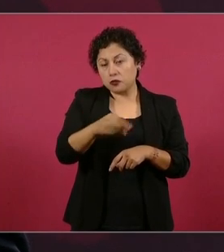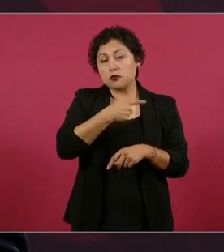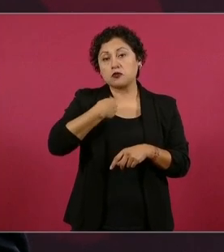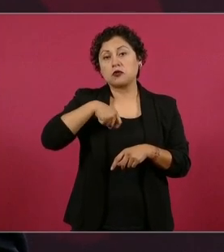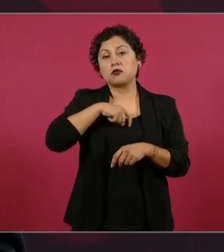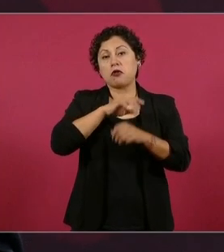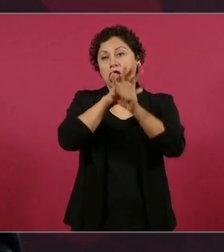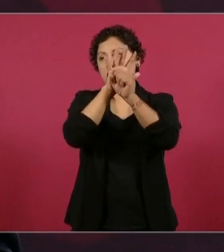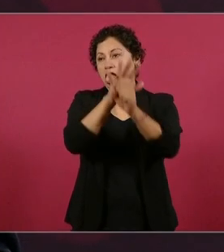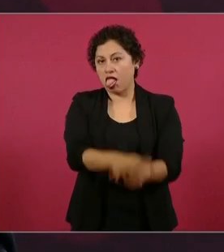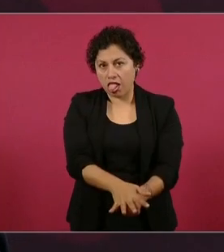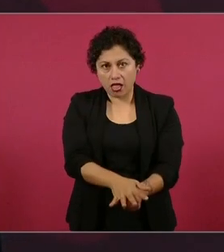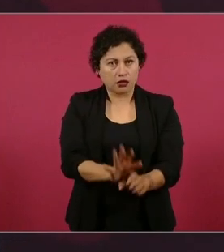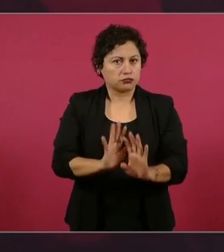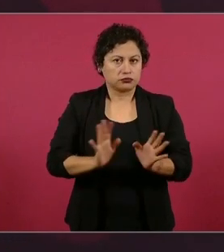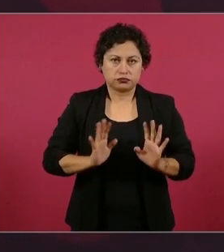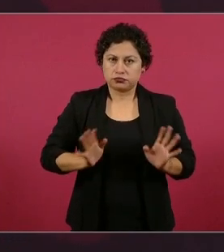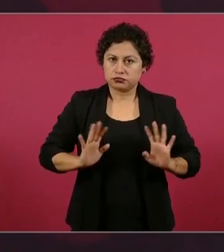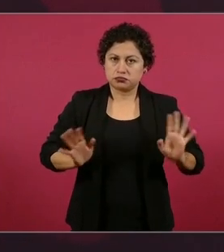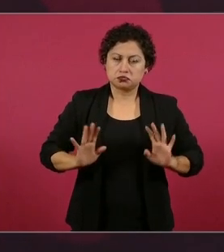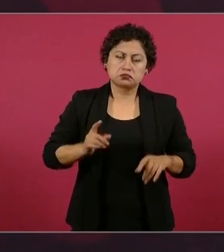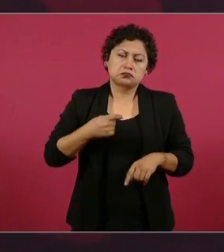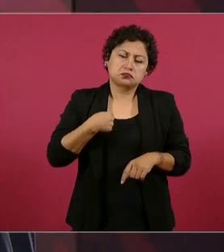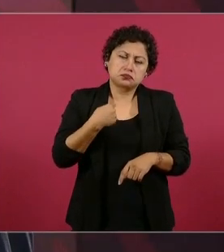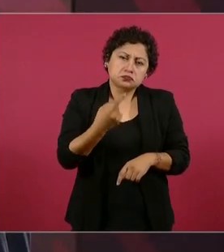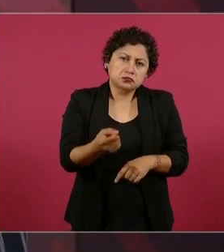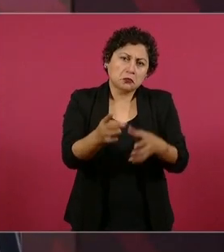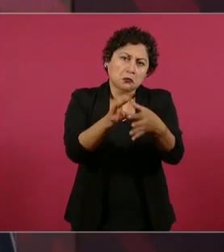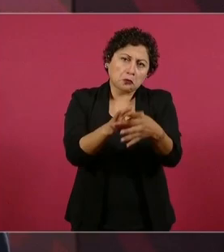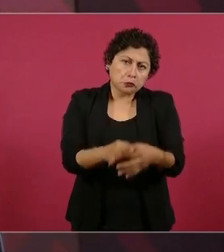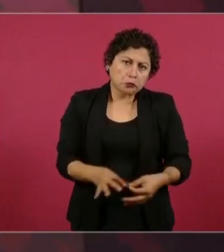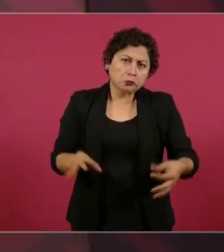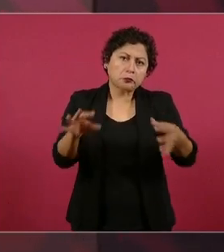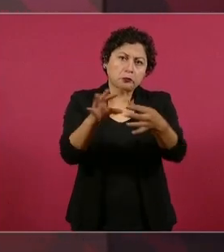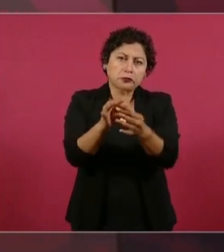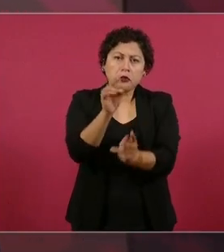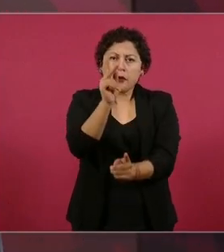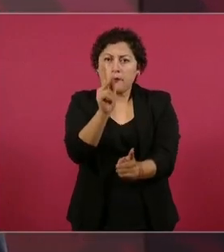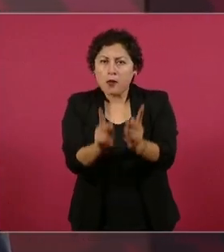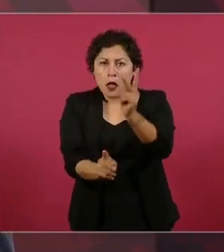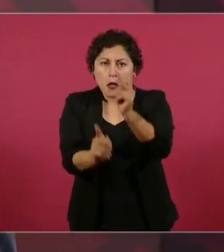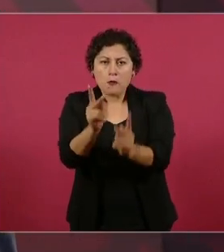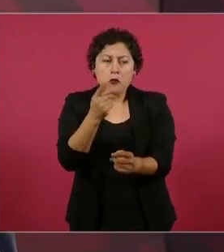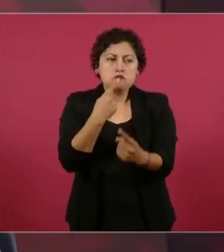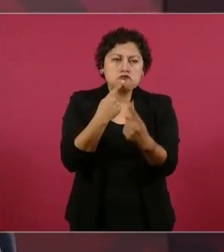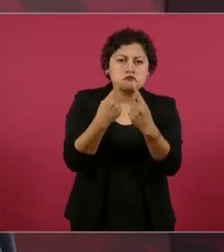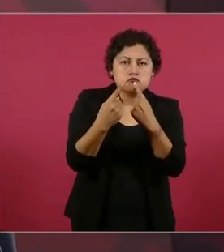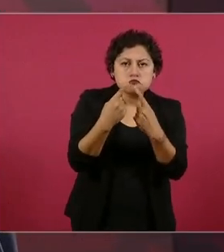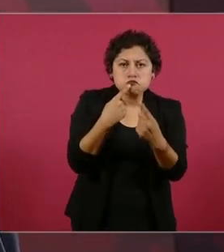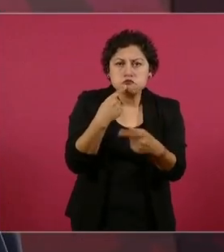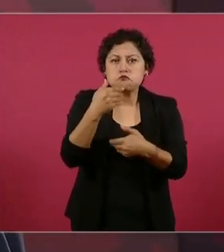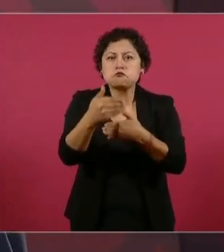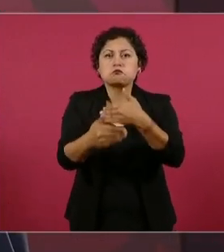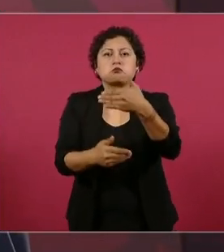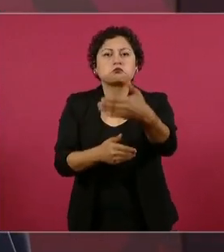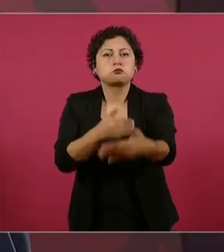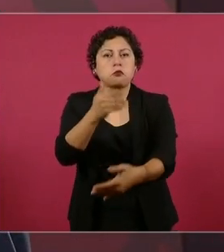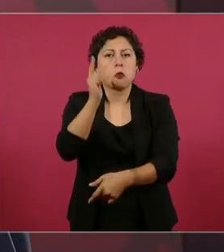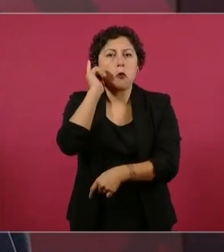porque es mejor convencer, persuadir que reprimir,